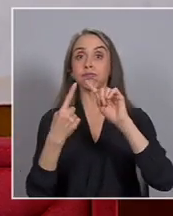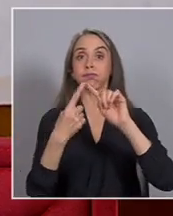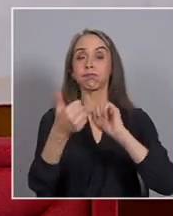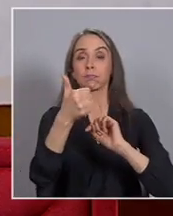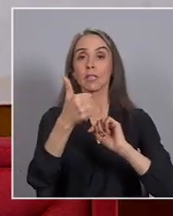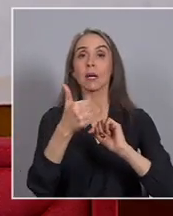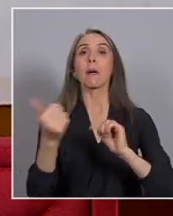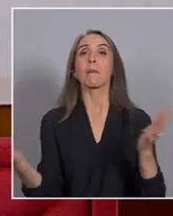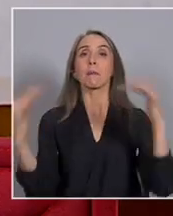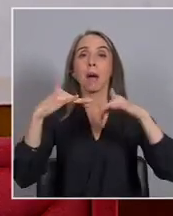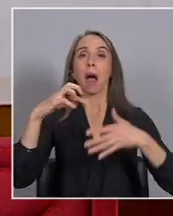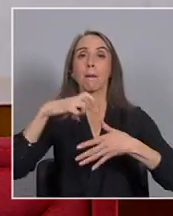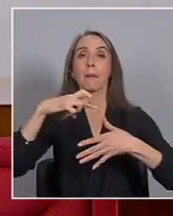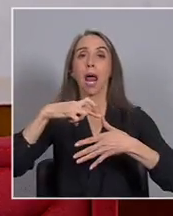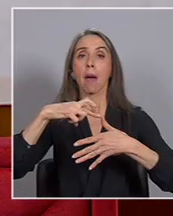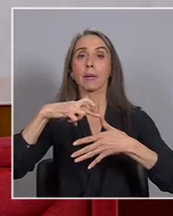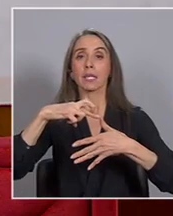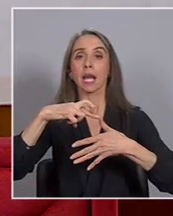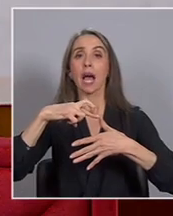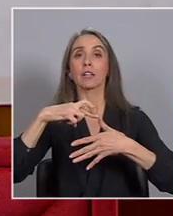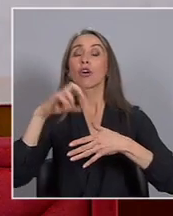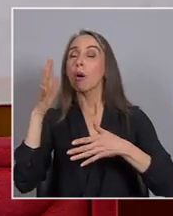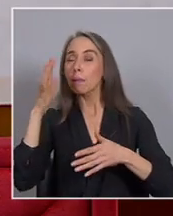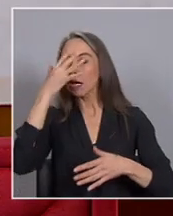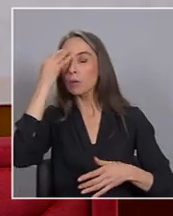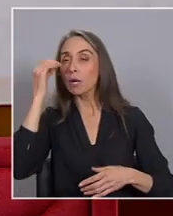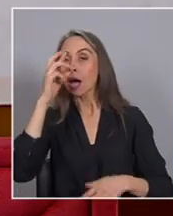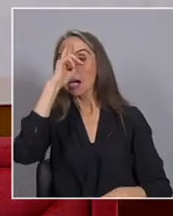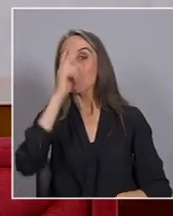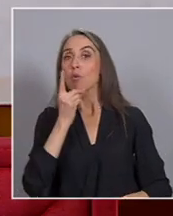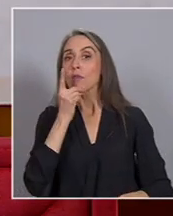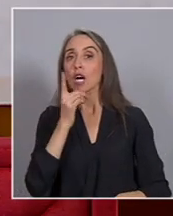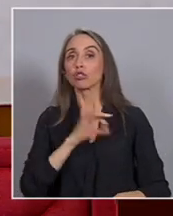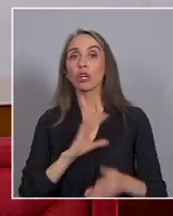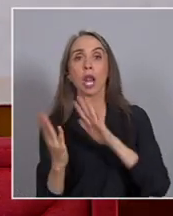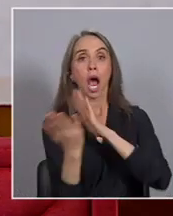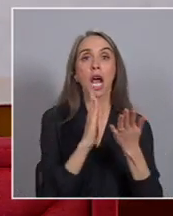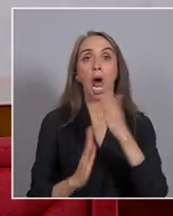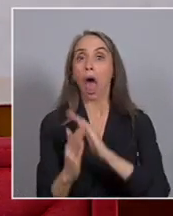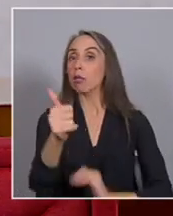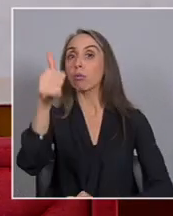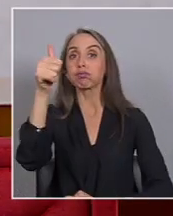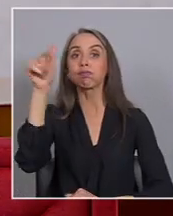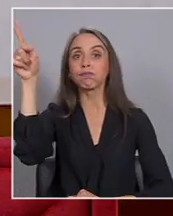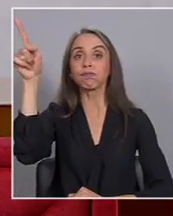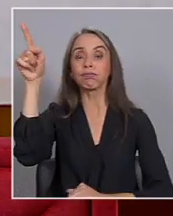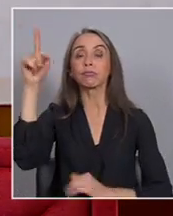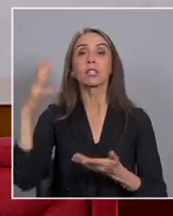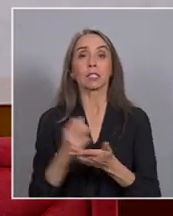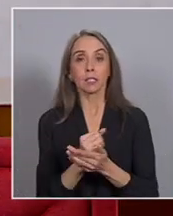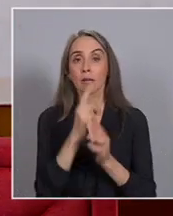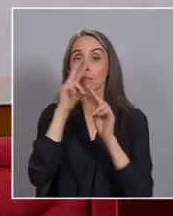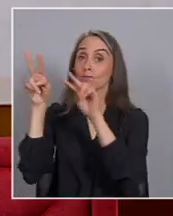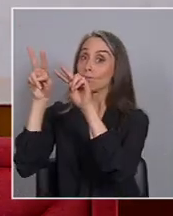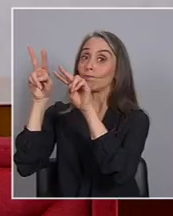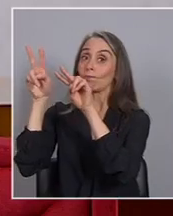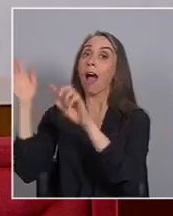cara a los Panamericanos en, si mal no recuerdo, República Dominicana. Ellos representan el